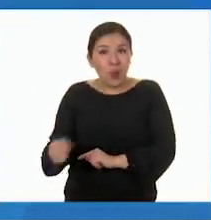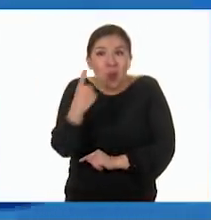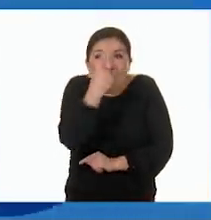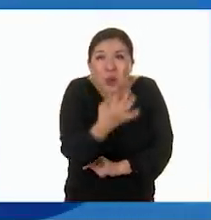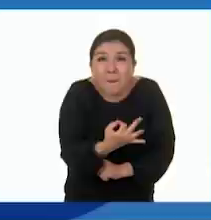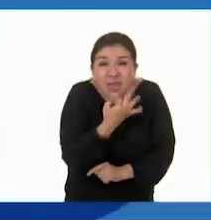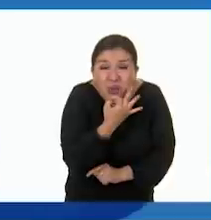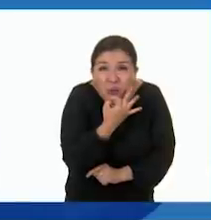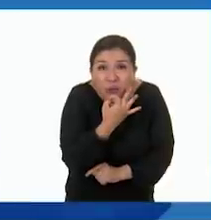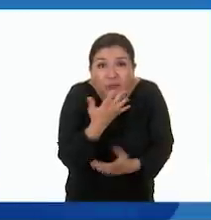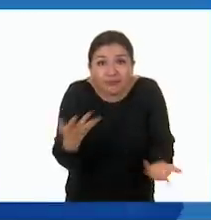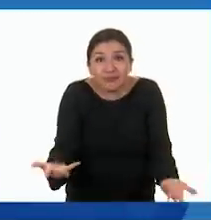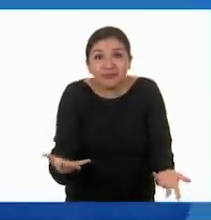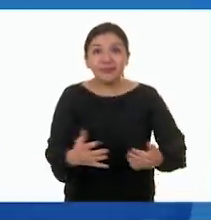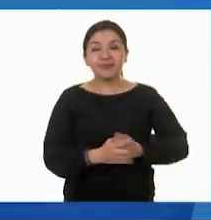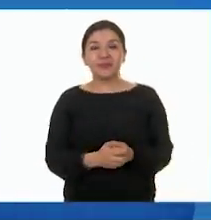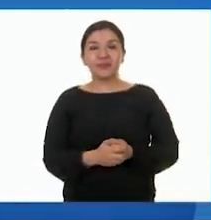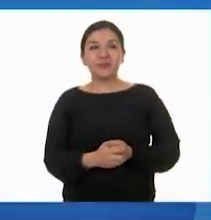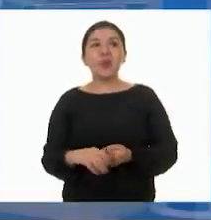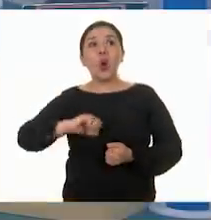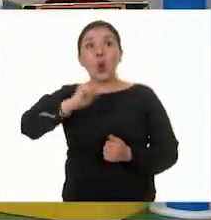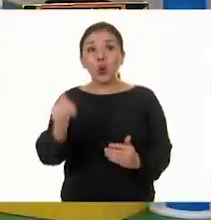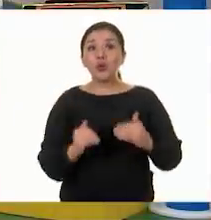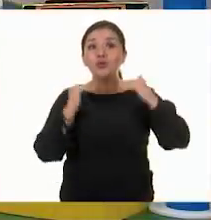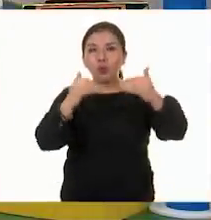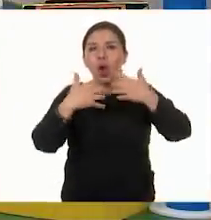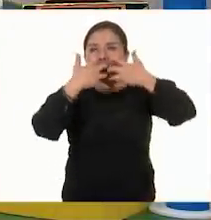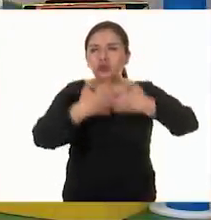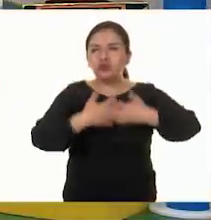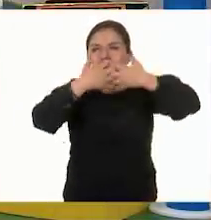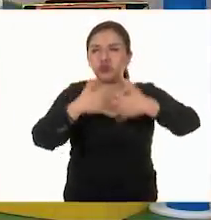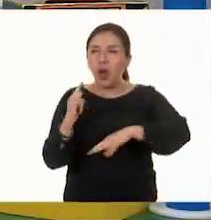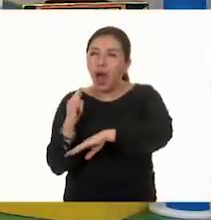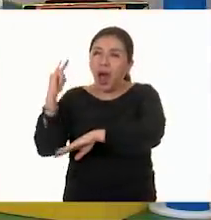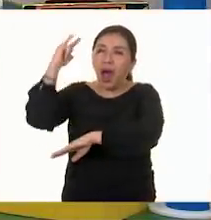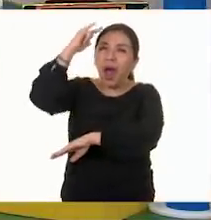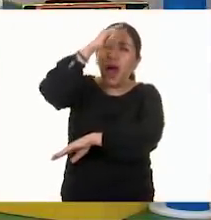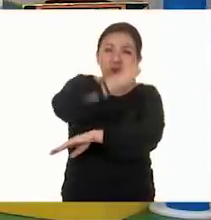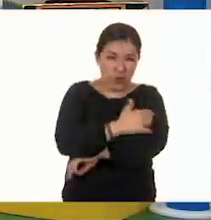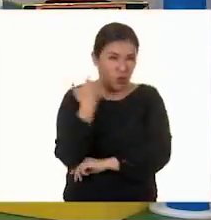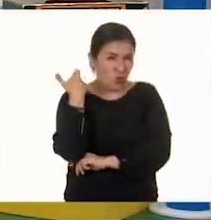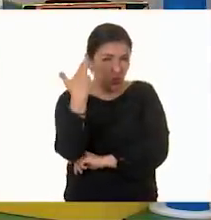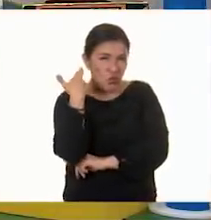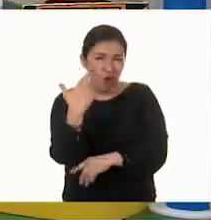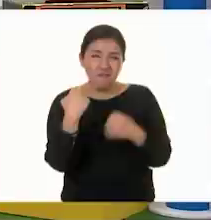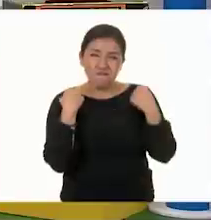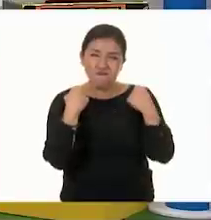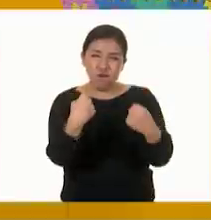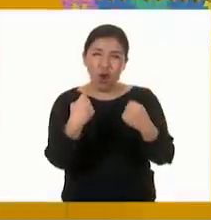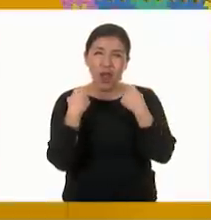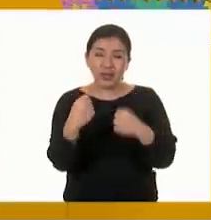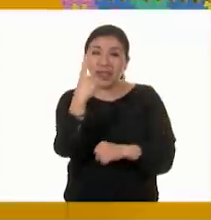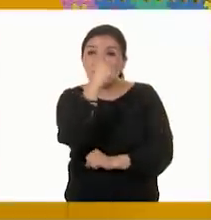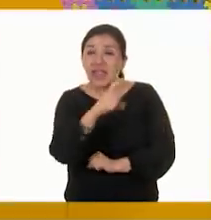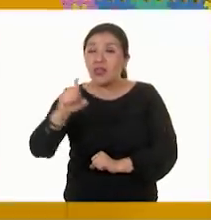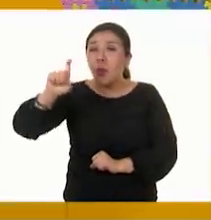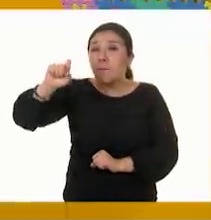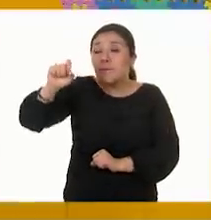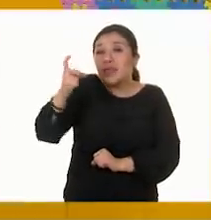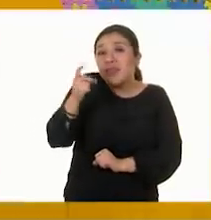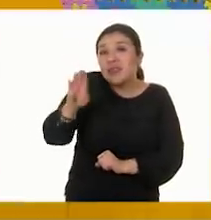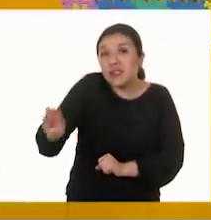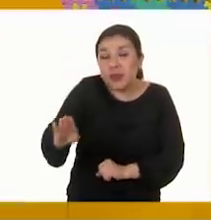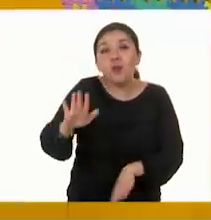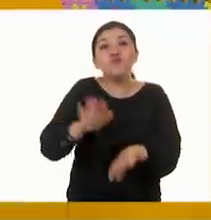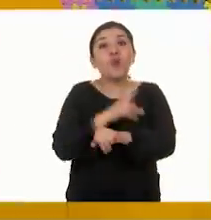minuto! Y más arriba, un motor de avión en marcha. Se escucha muy fuerte y está a 120 decibeles.